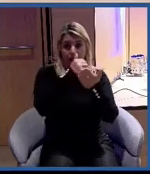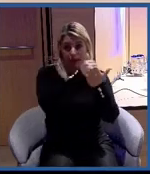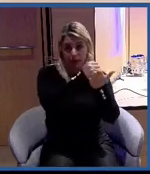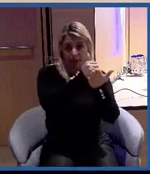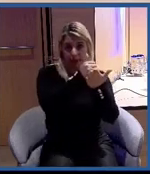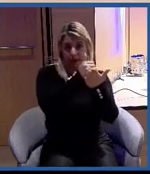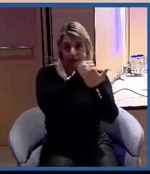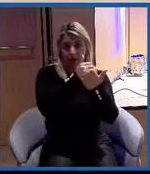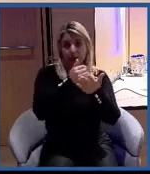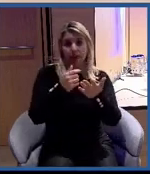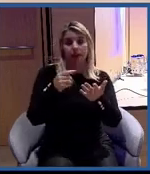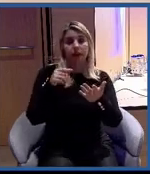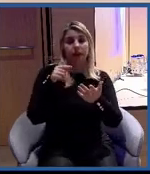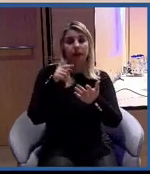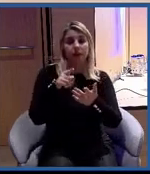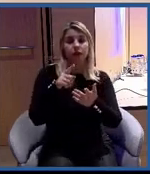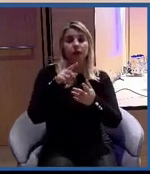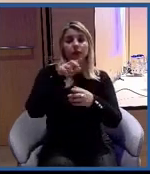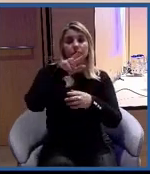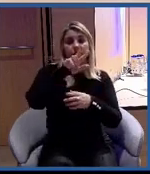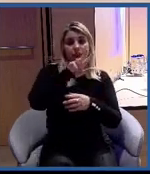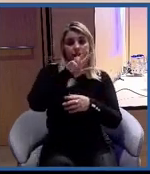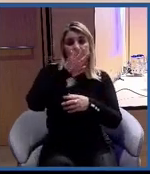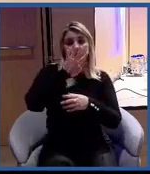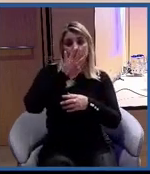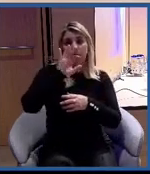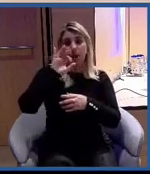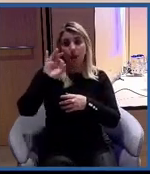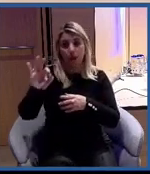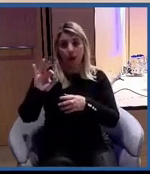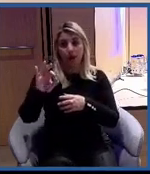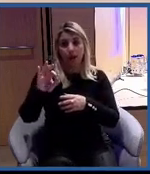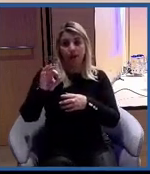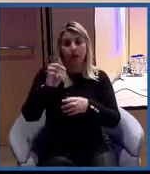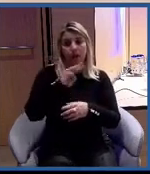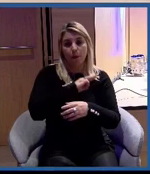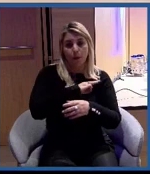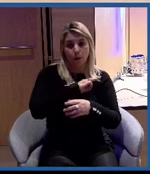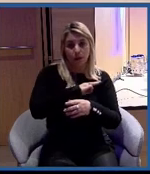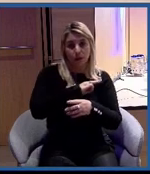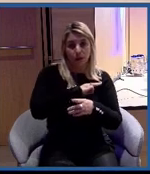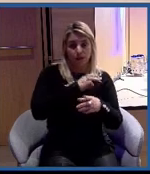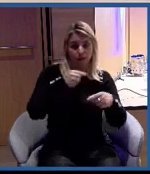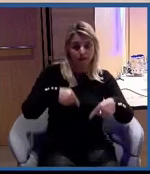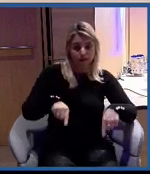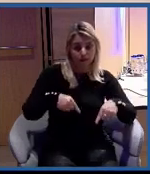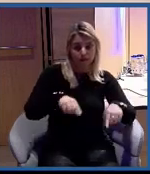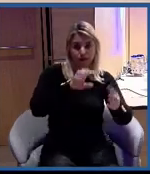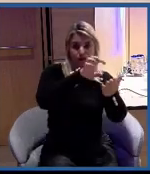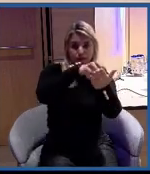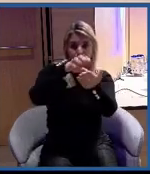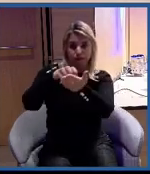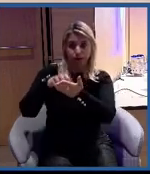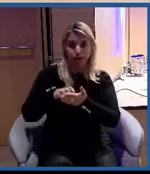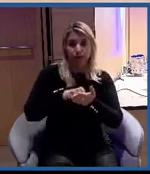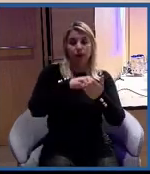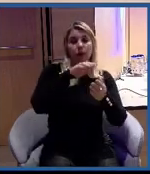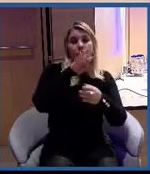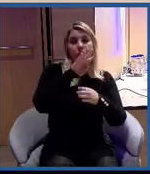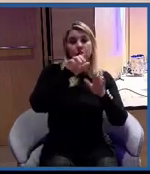cabecera departamental y son 340 municipios participaron 357